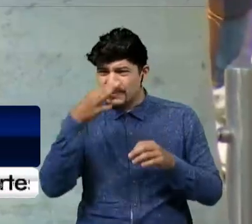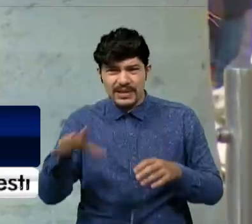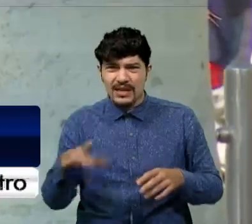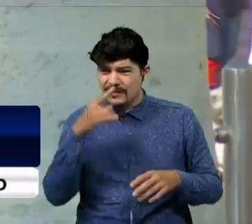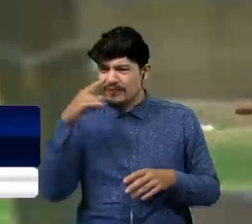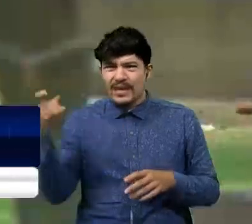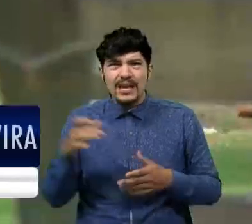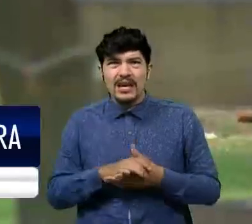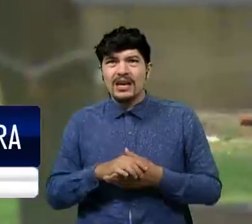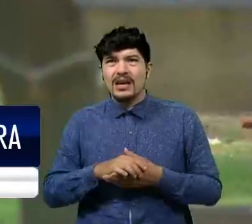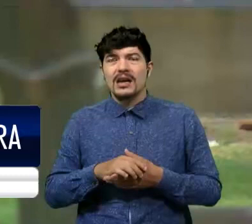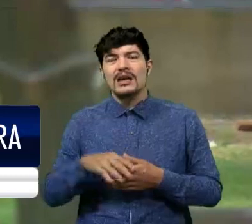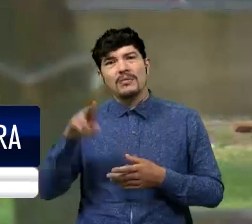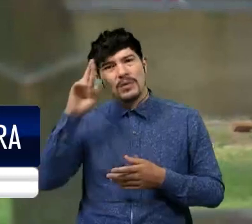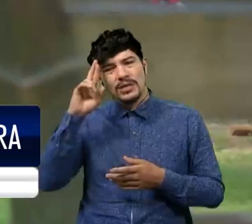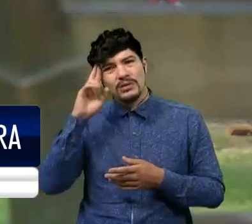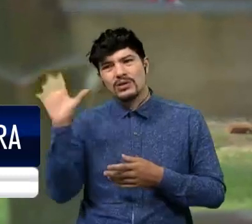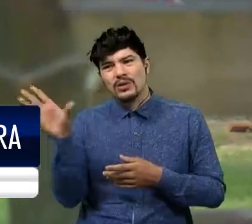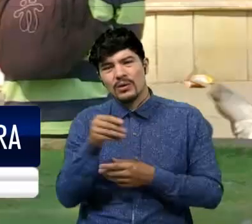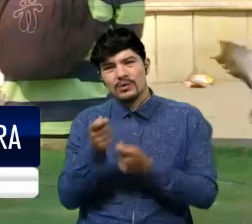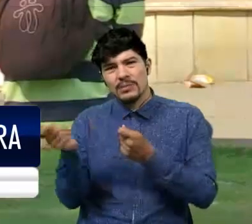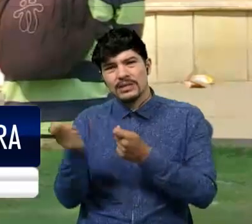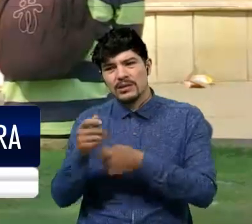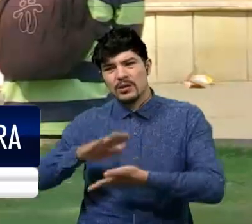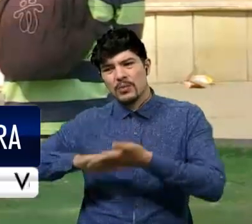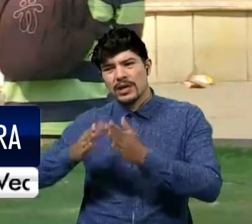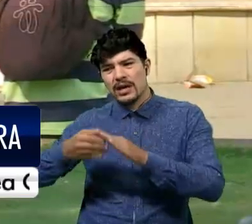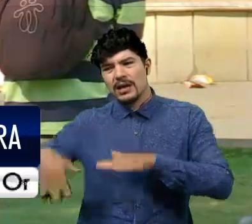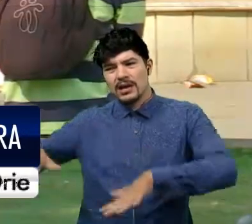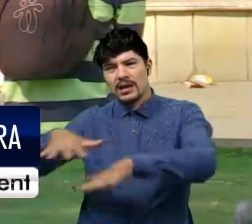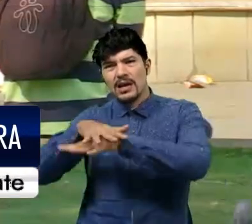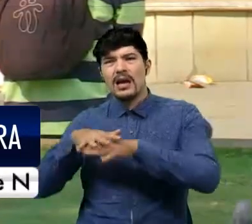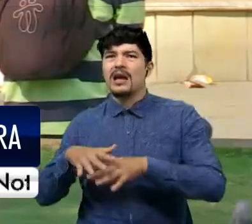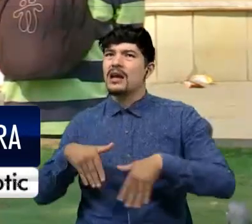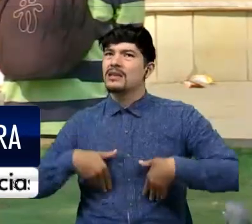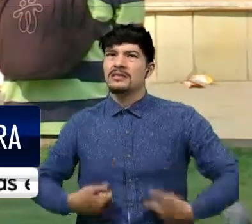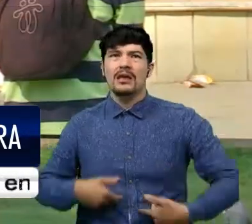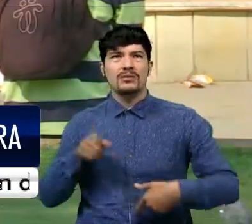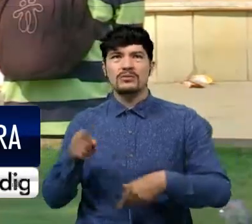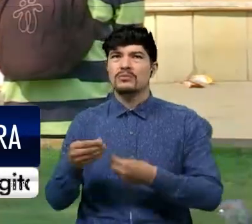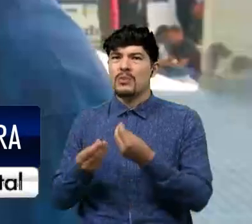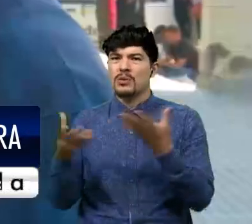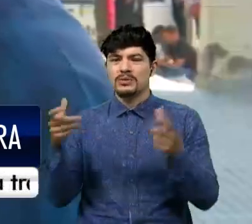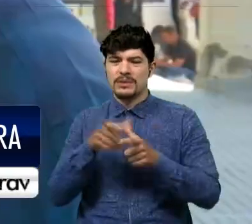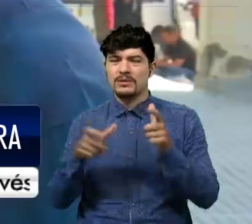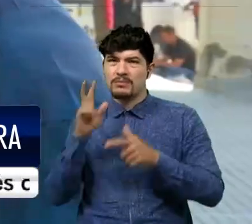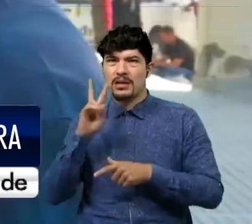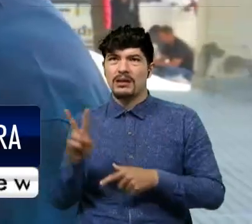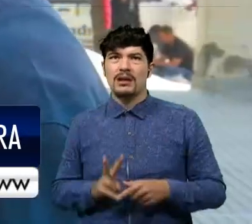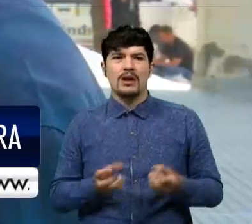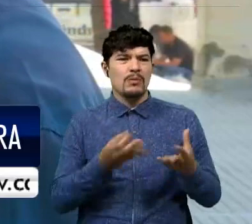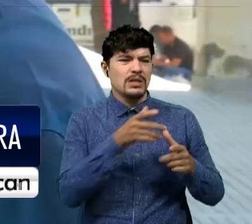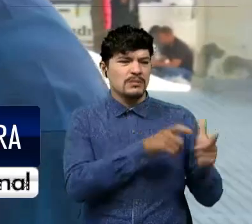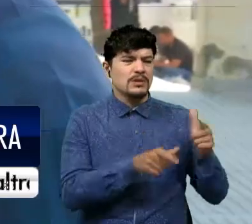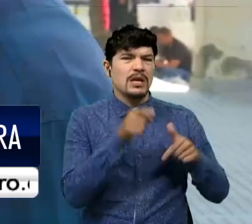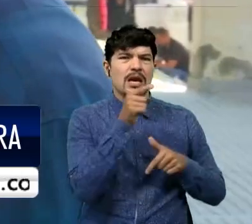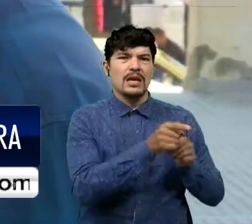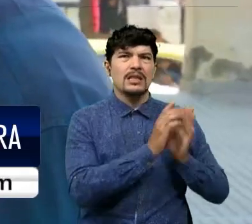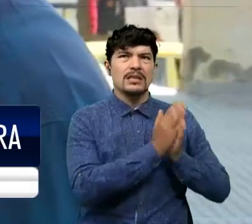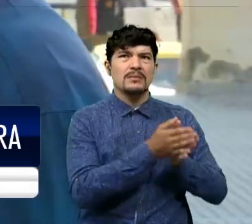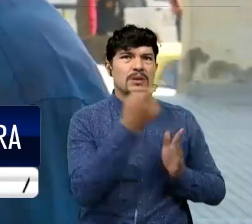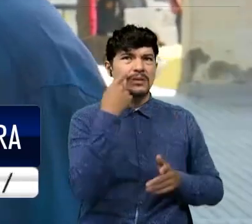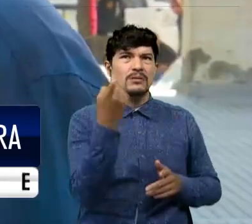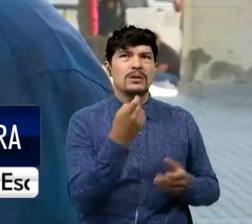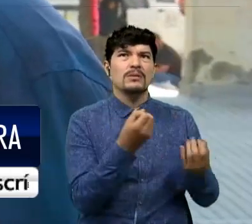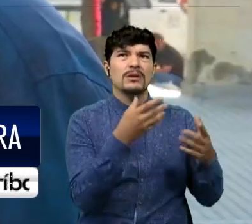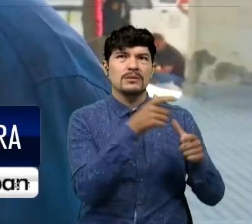sector aseguran que están cansados con el comportamiento de los venezolanos en este sector de Bucaramanga. ¿Cuánta gente aquí en diciembre se rebuscaba a ver